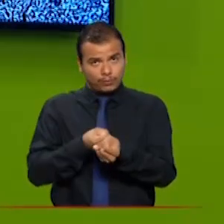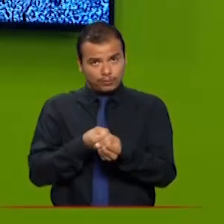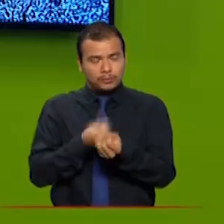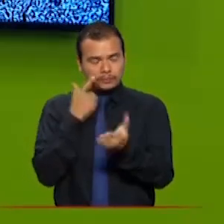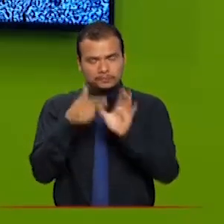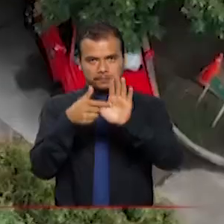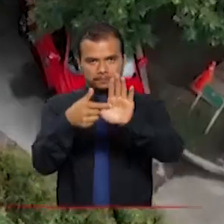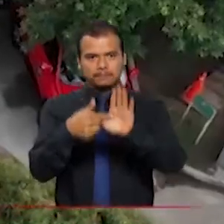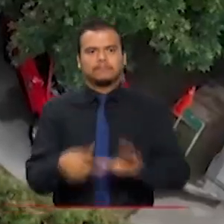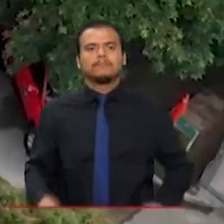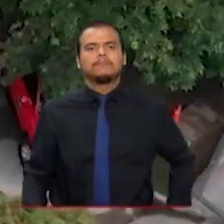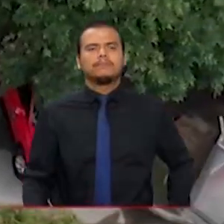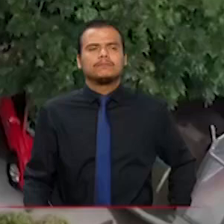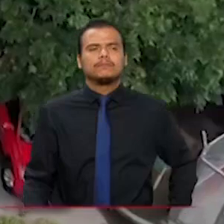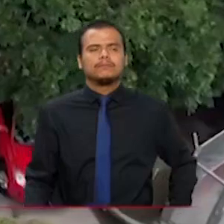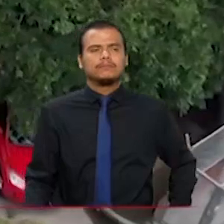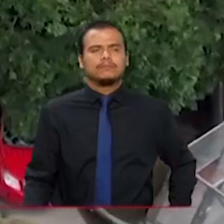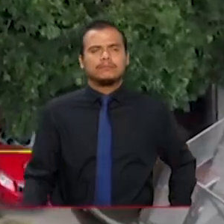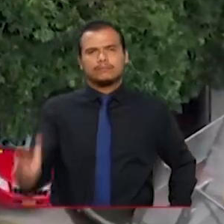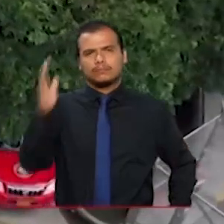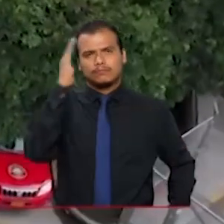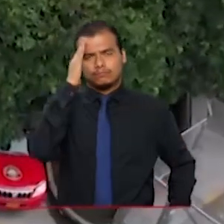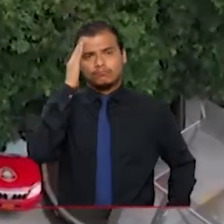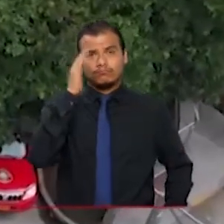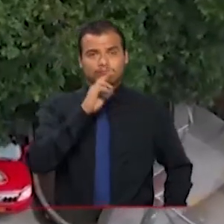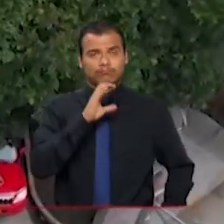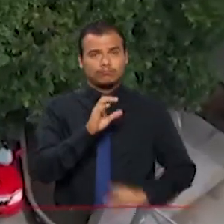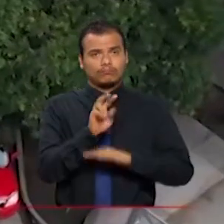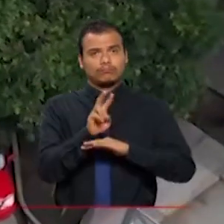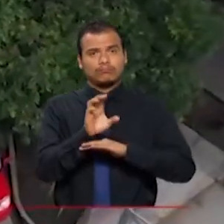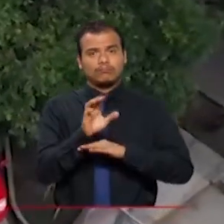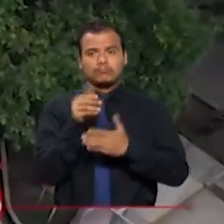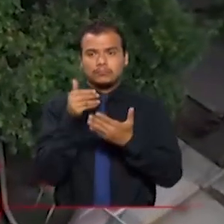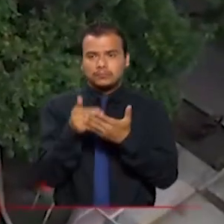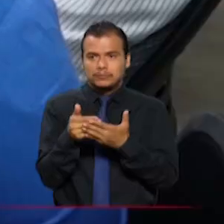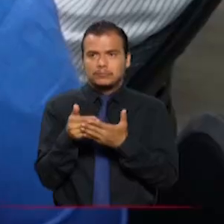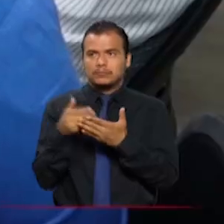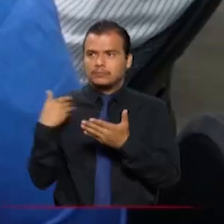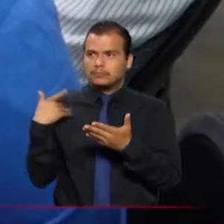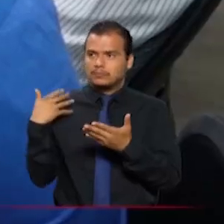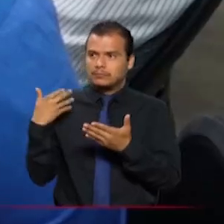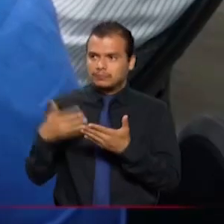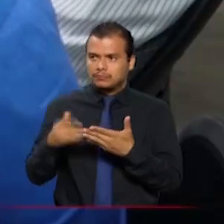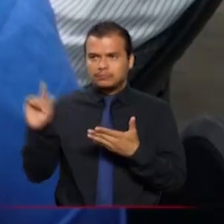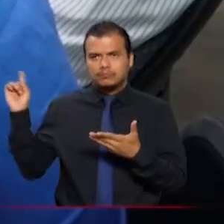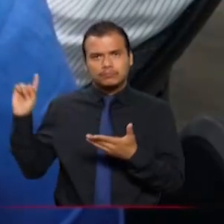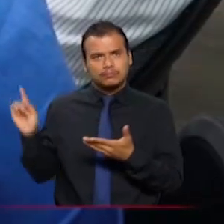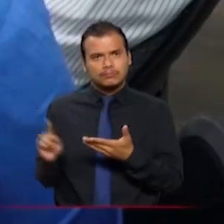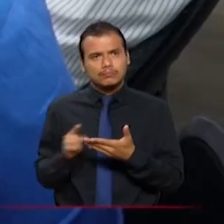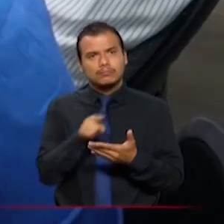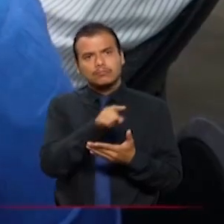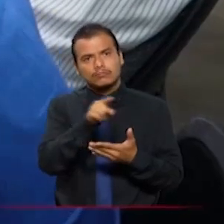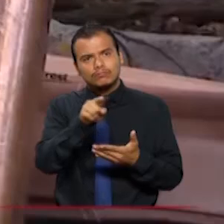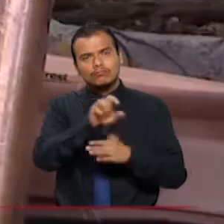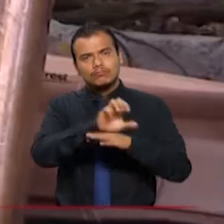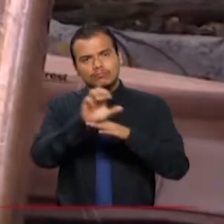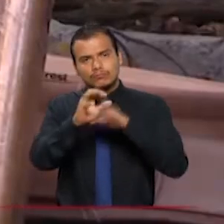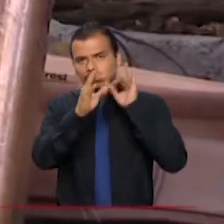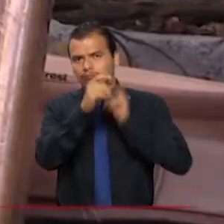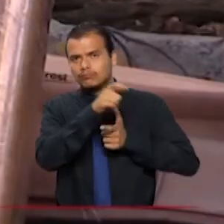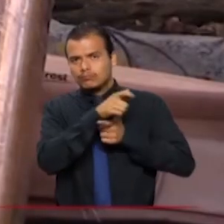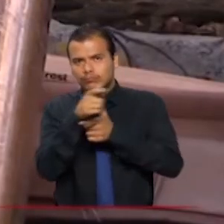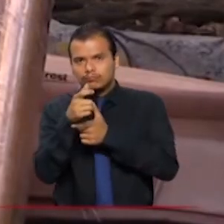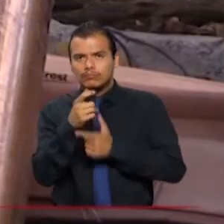continuación. Cerca de 4.000 millones de pesos se ha entregado a la CBC en los últimos años a los bomberos del Valle del Cauca, con la entrega